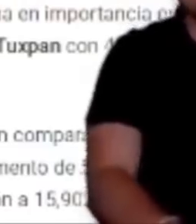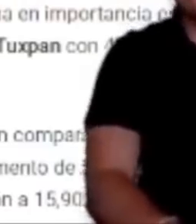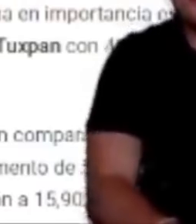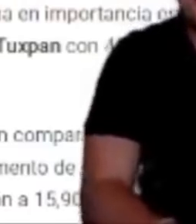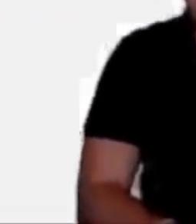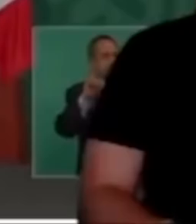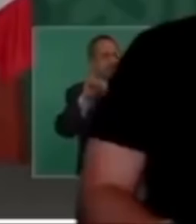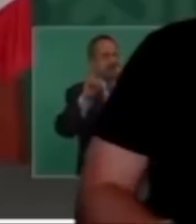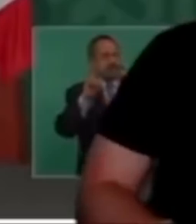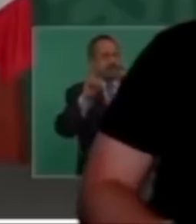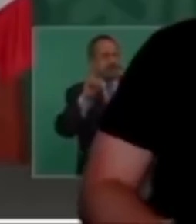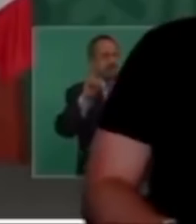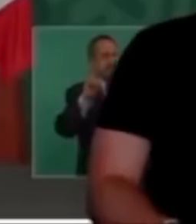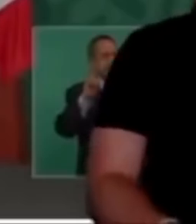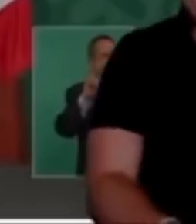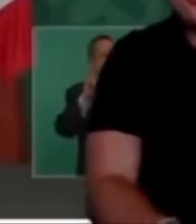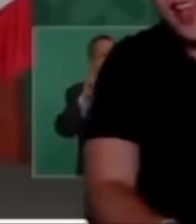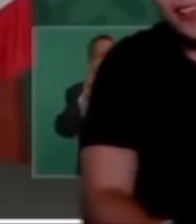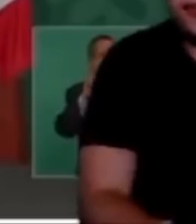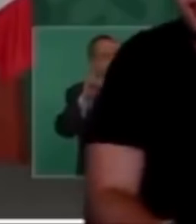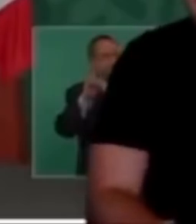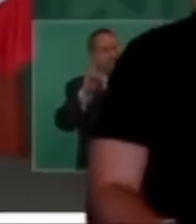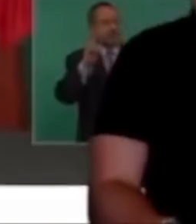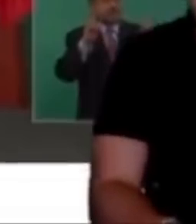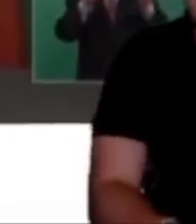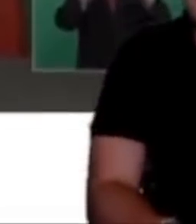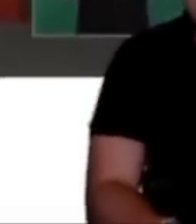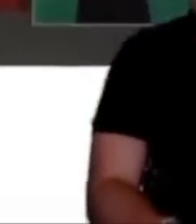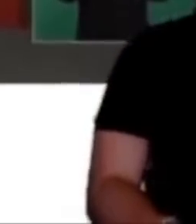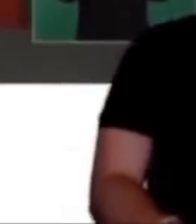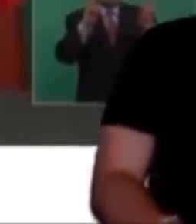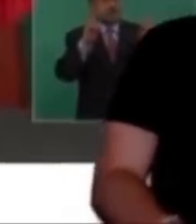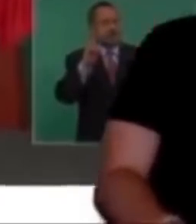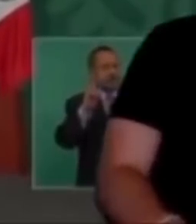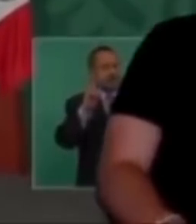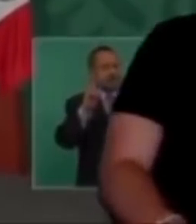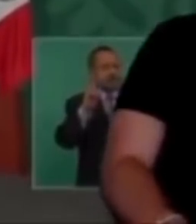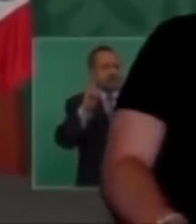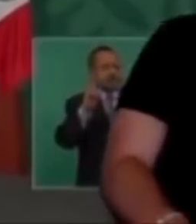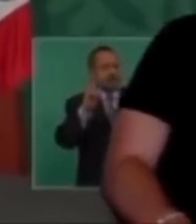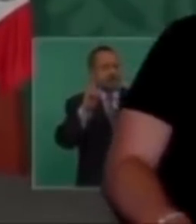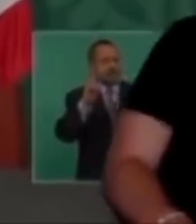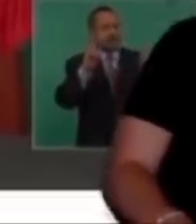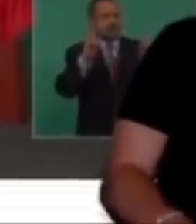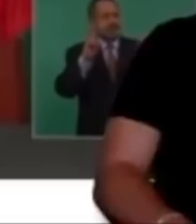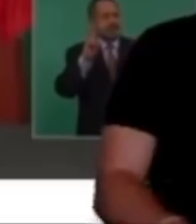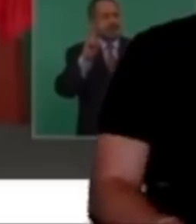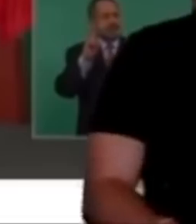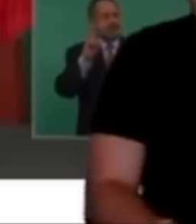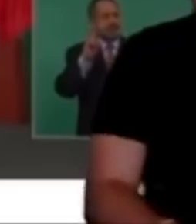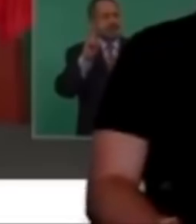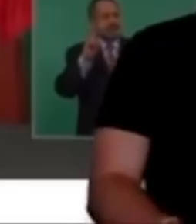del 2020. Entonces, familia, pues esto es una excelente noticia, y nos damos cuenta